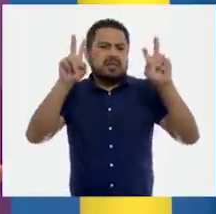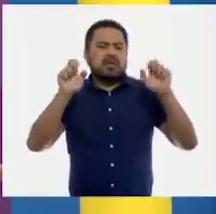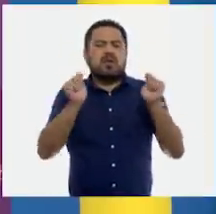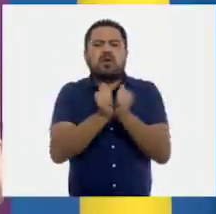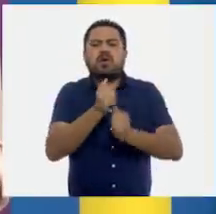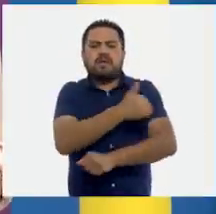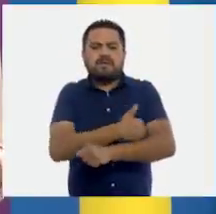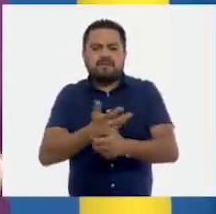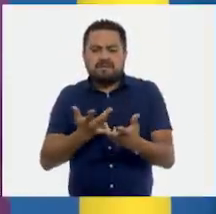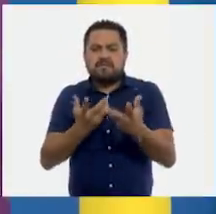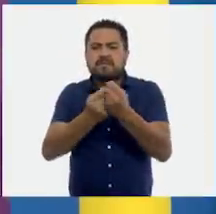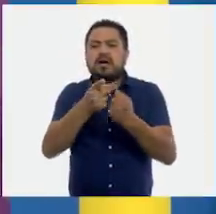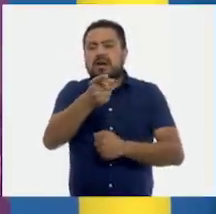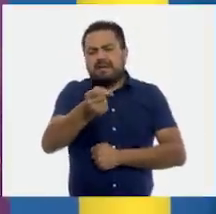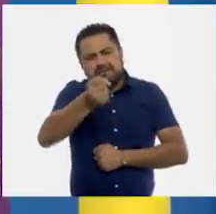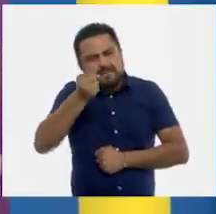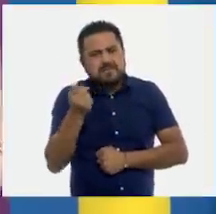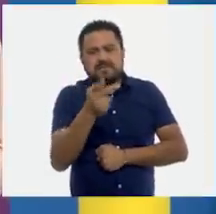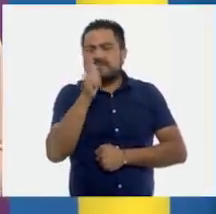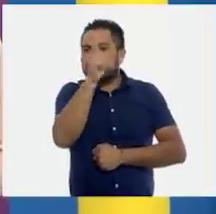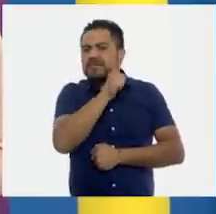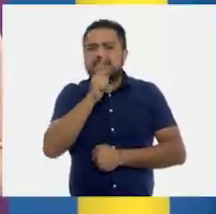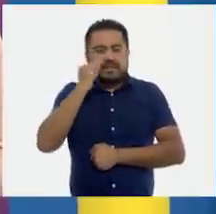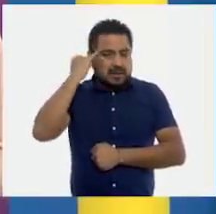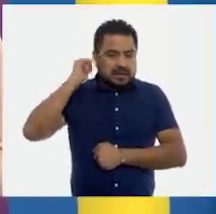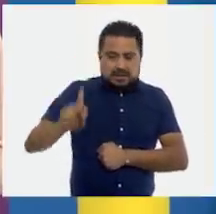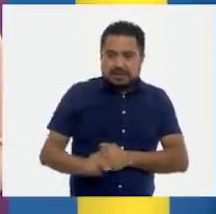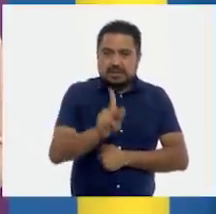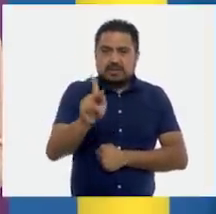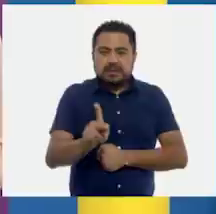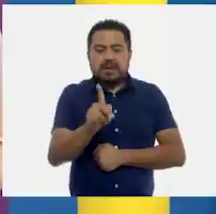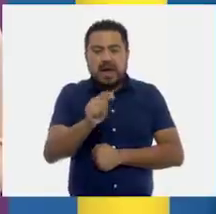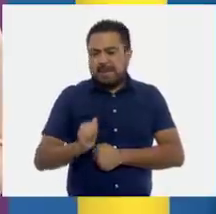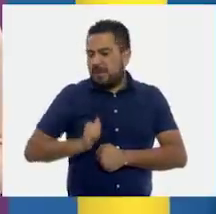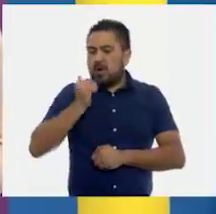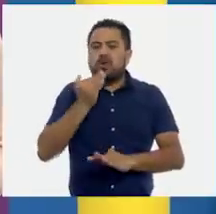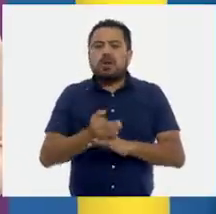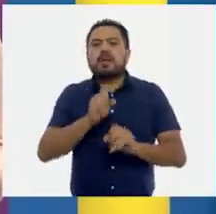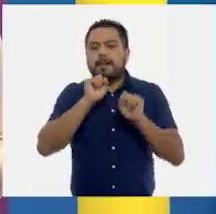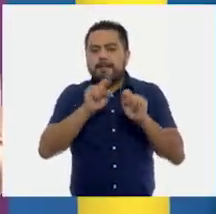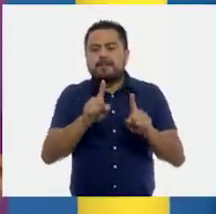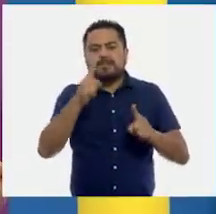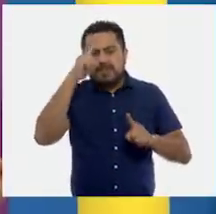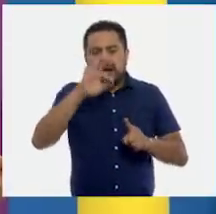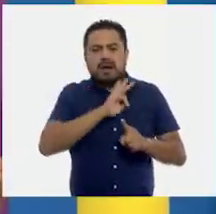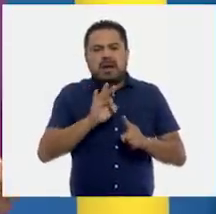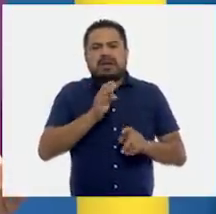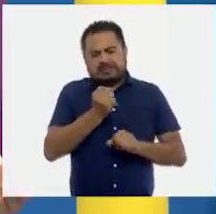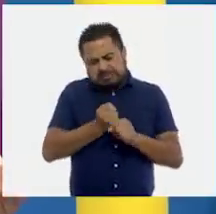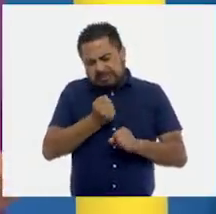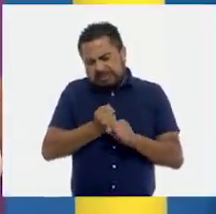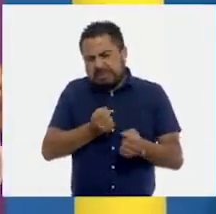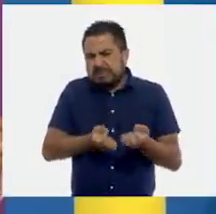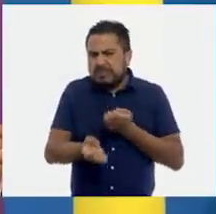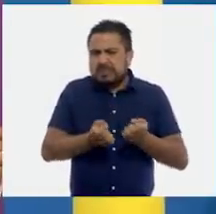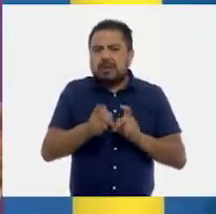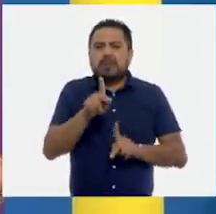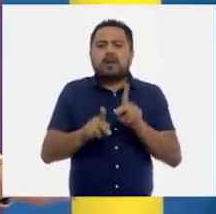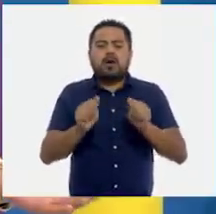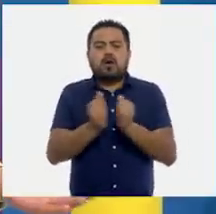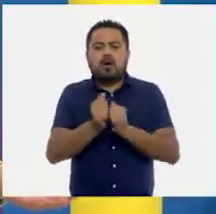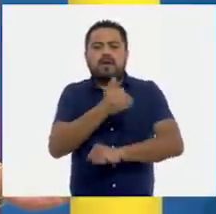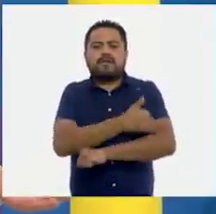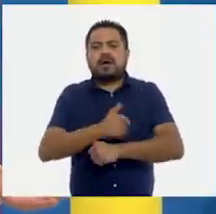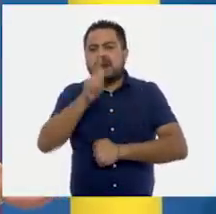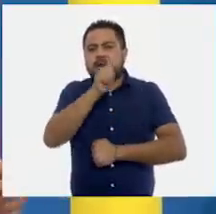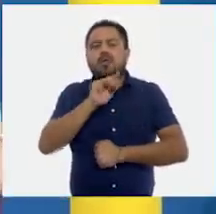tu familia. Si tienes la fortuna de hablar una lengua indígena, aprovecha también este momento para practicarla y platica con tu familia en